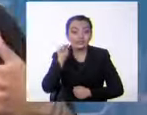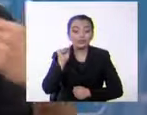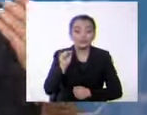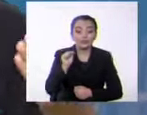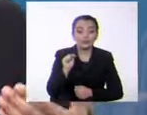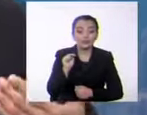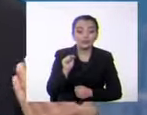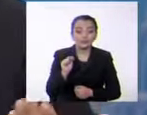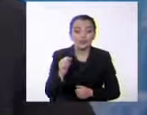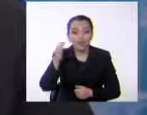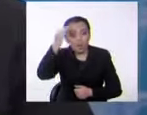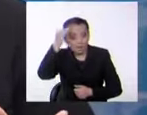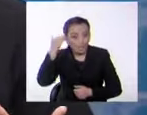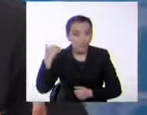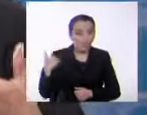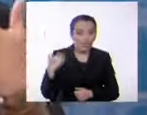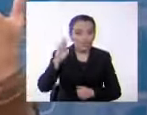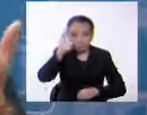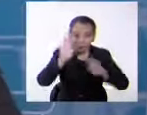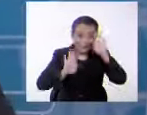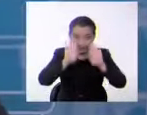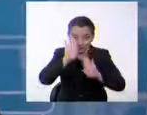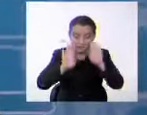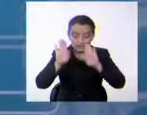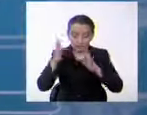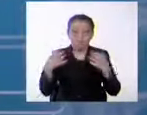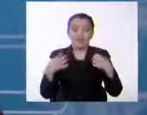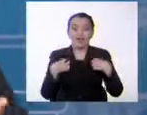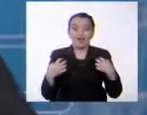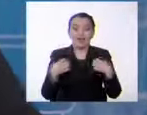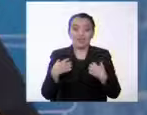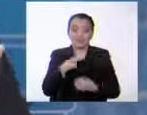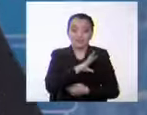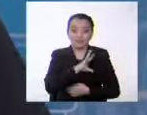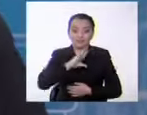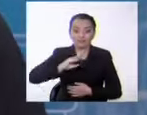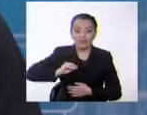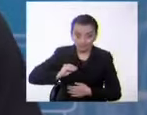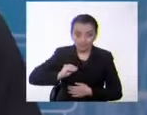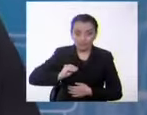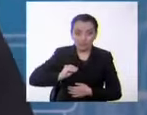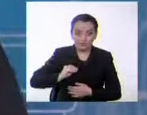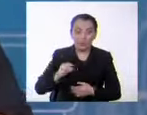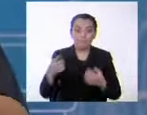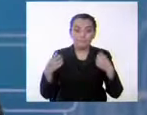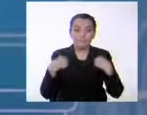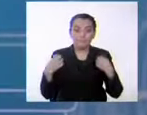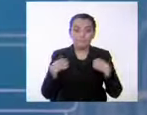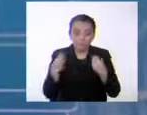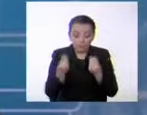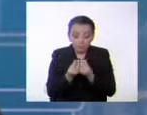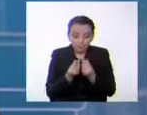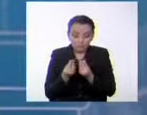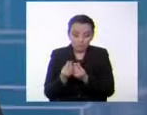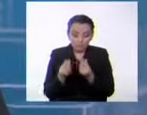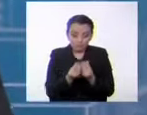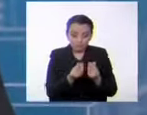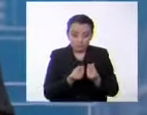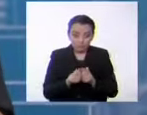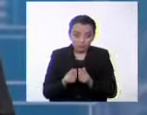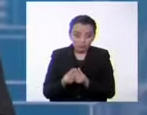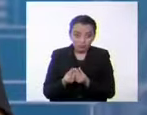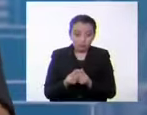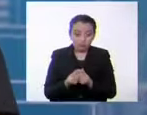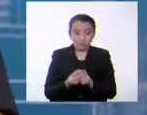cómo las mujeres participan, ¿no? En la vida familiar y en la vida en sociedad. Sí, yo creo que eso es. a lo largo del tiempo han